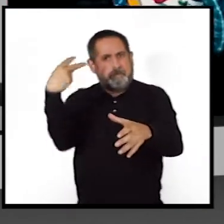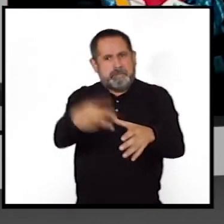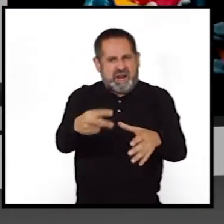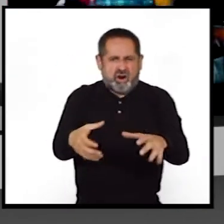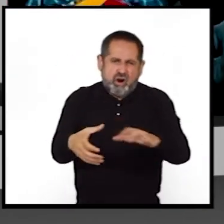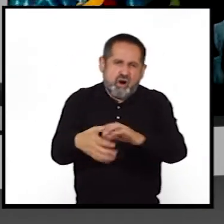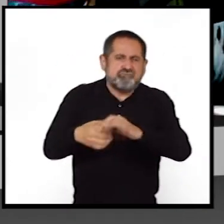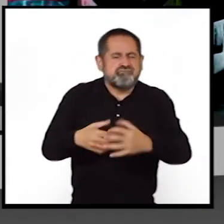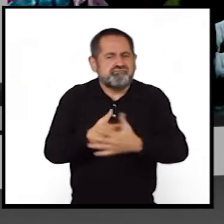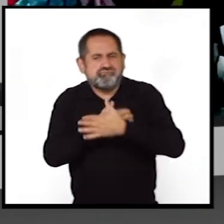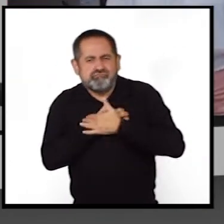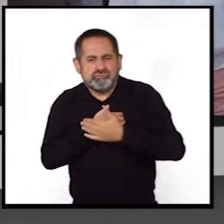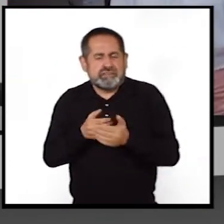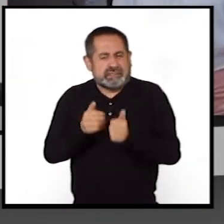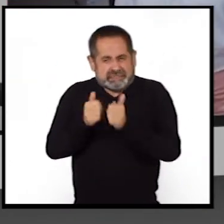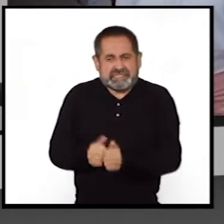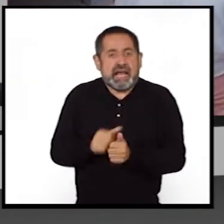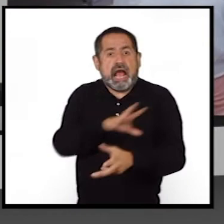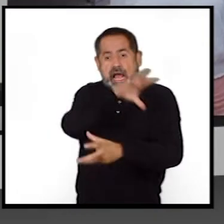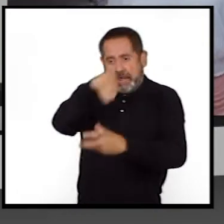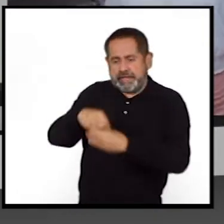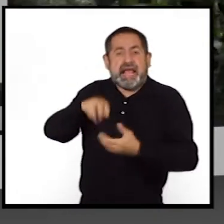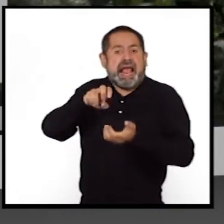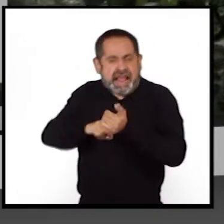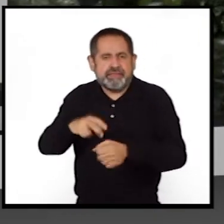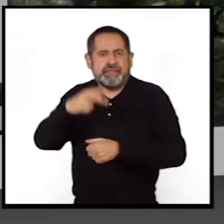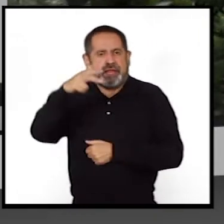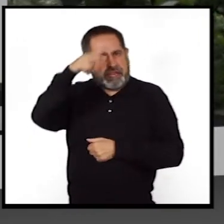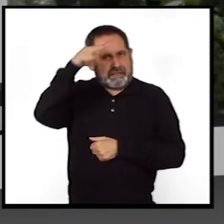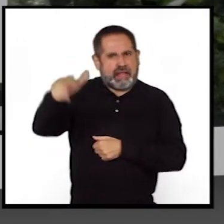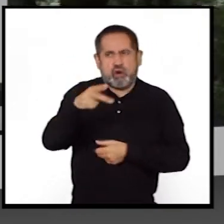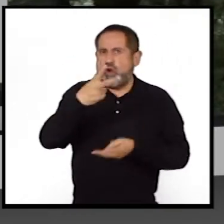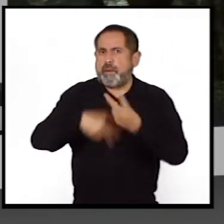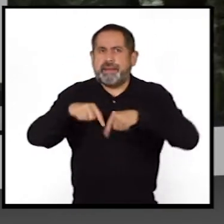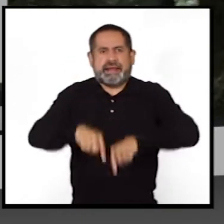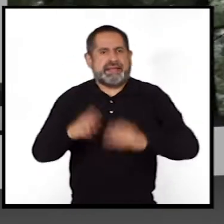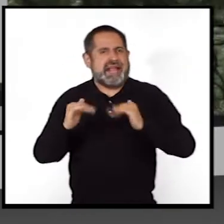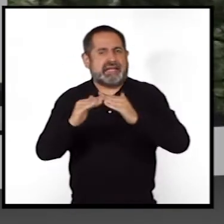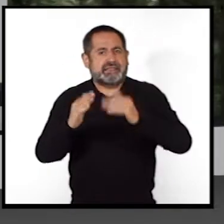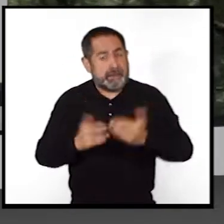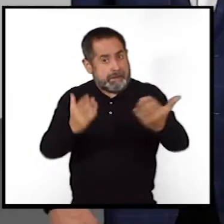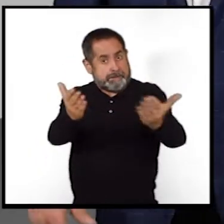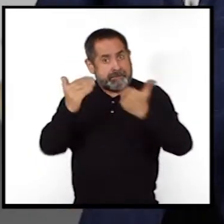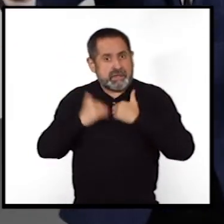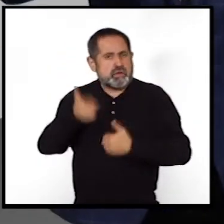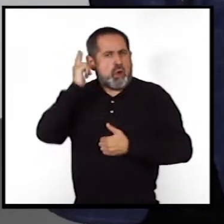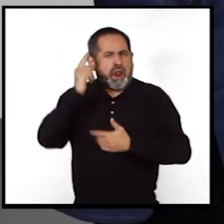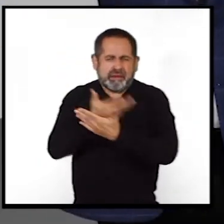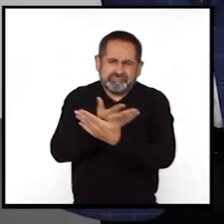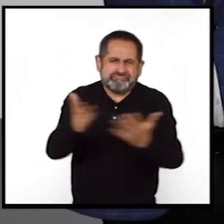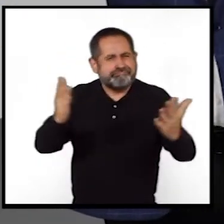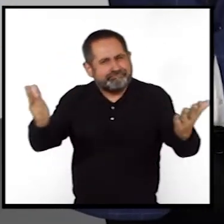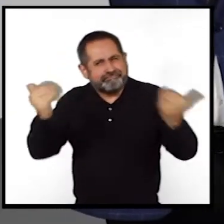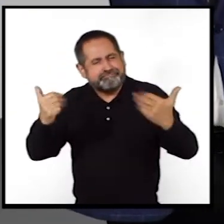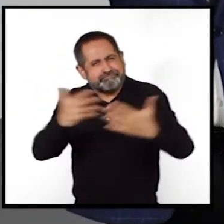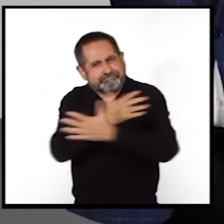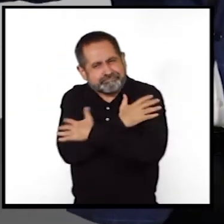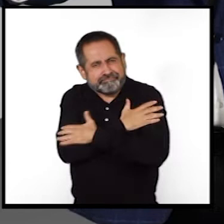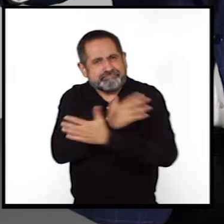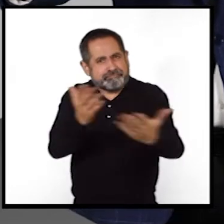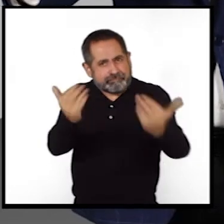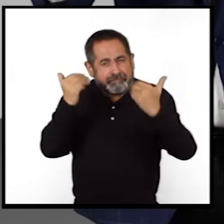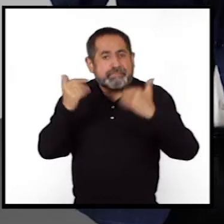solo México que hoy se hospeda en Hidalgo en este Tianguis Digital. Los esperamos con los